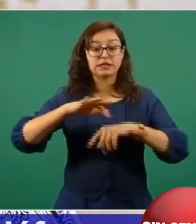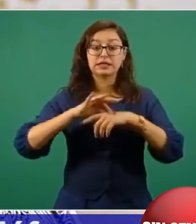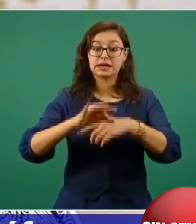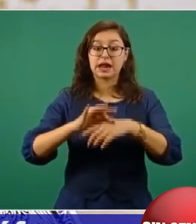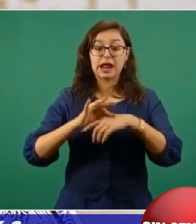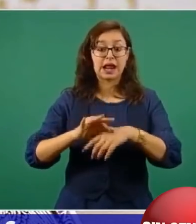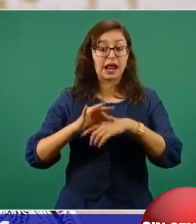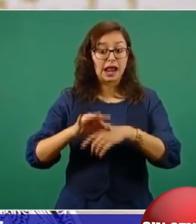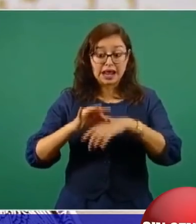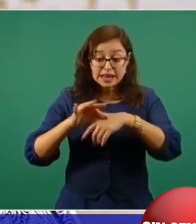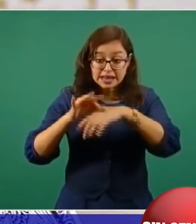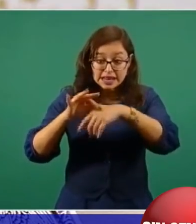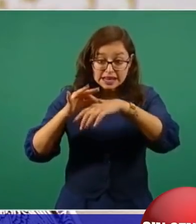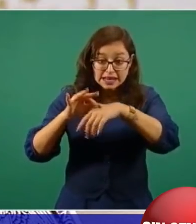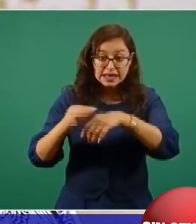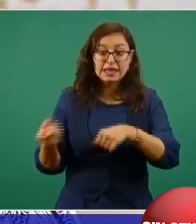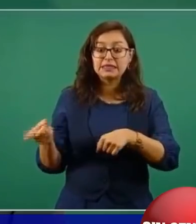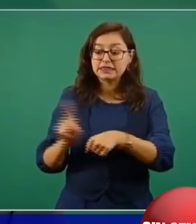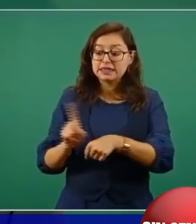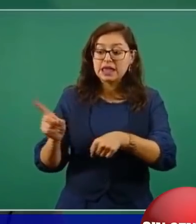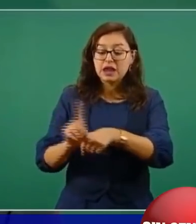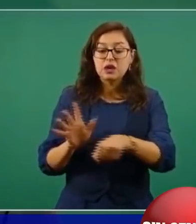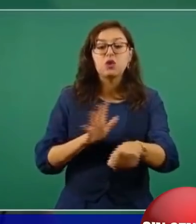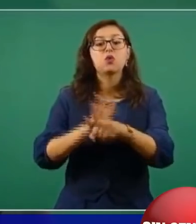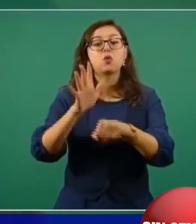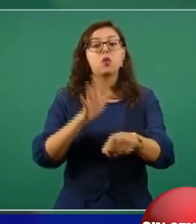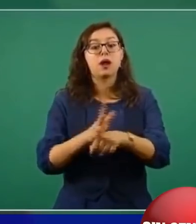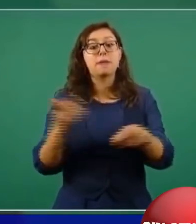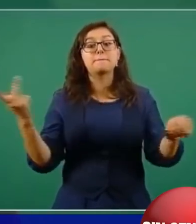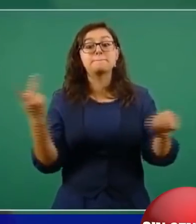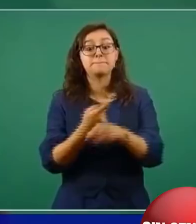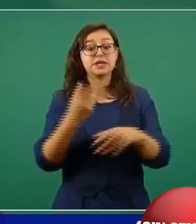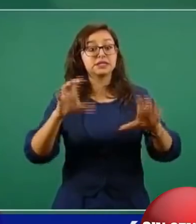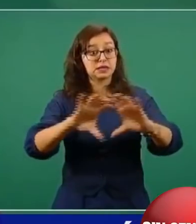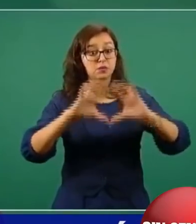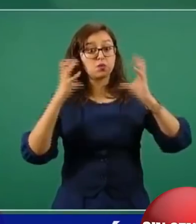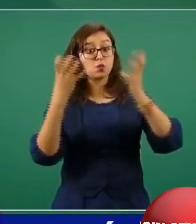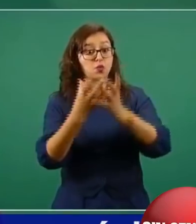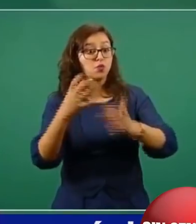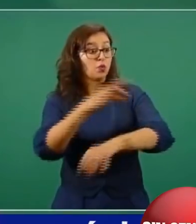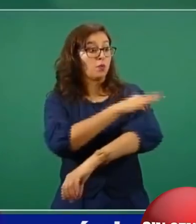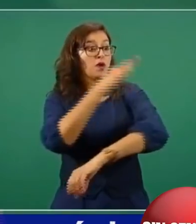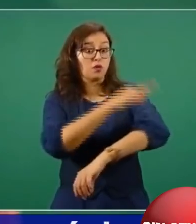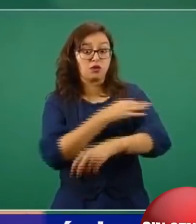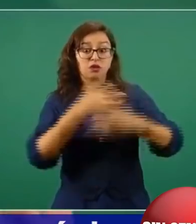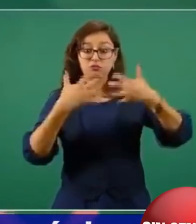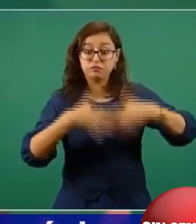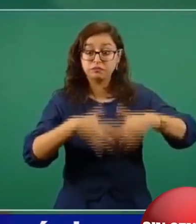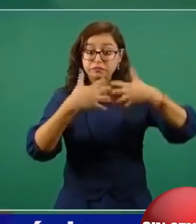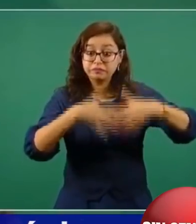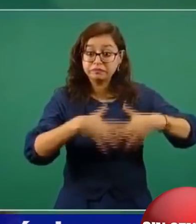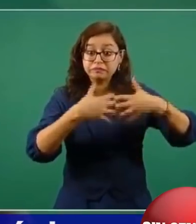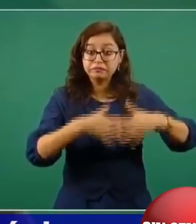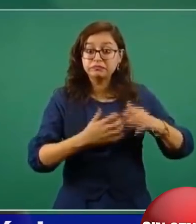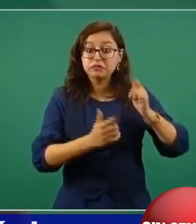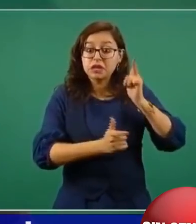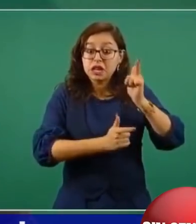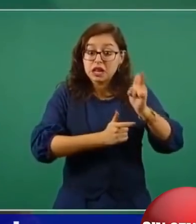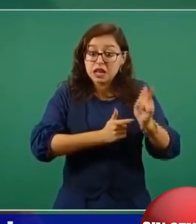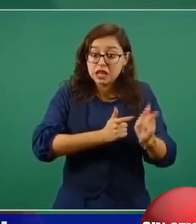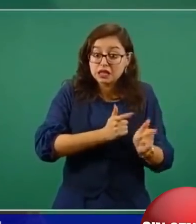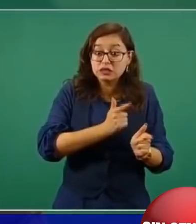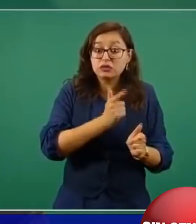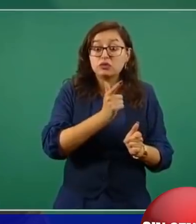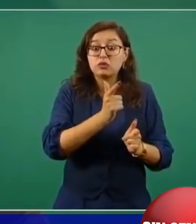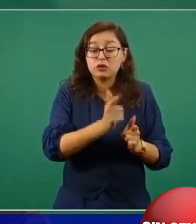que es la realidad de que la fabricación de las vacunas en el mundo entero está ocurriendo a un ritmo menor a